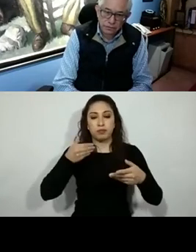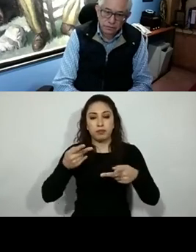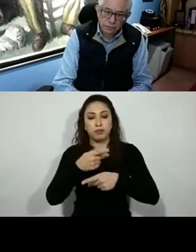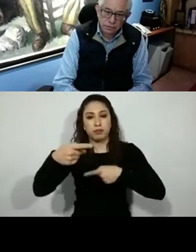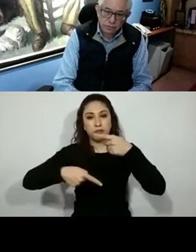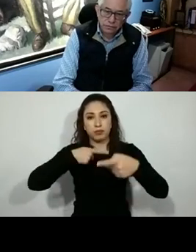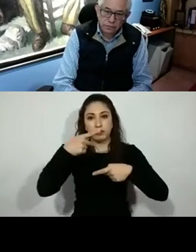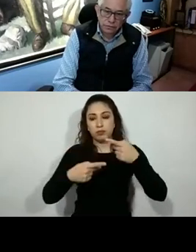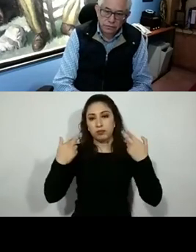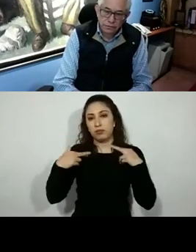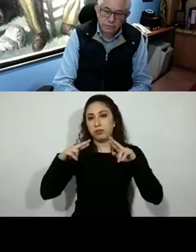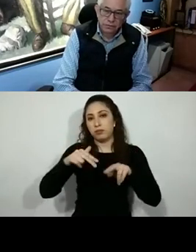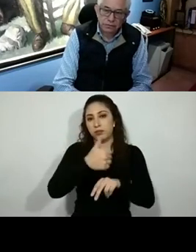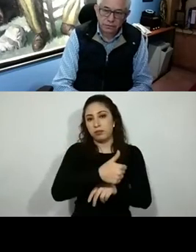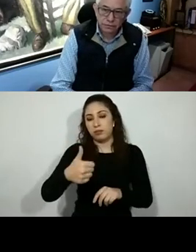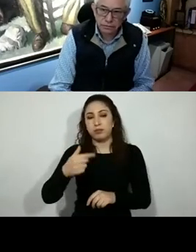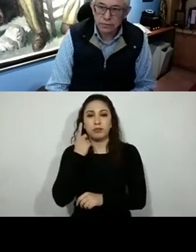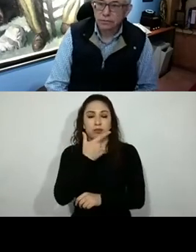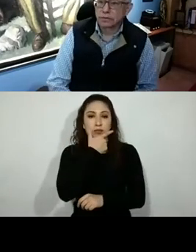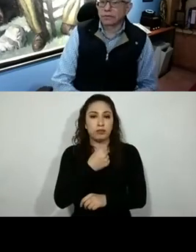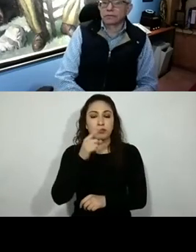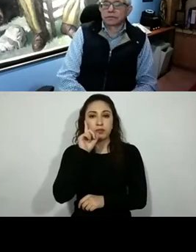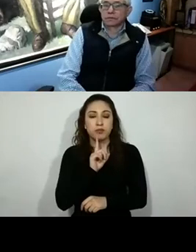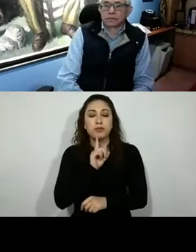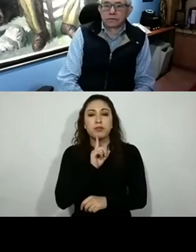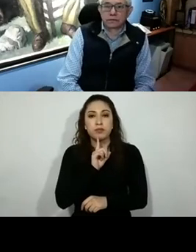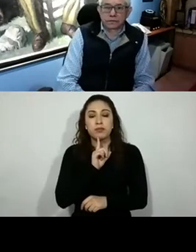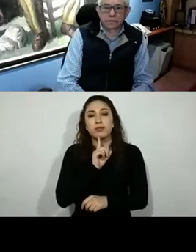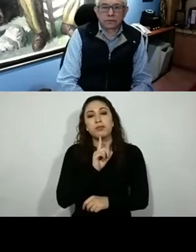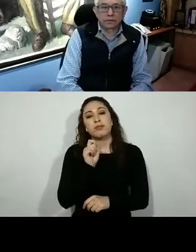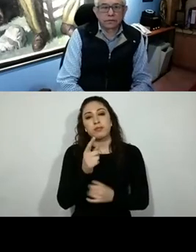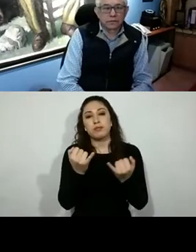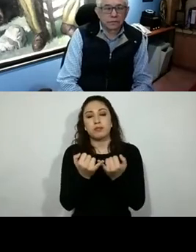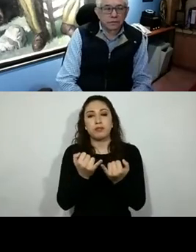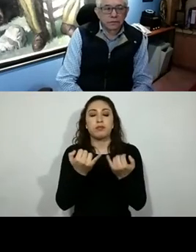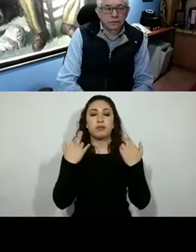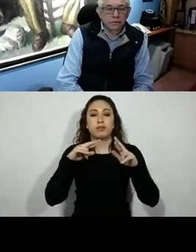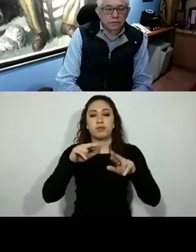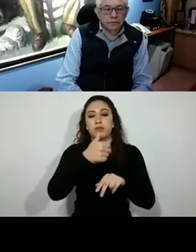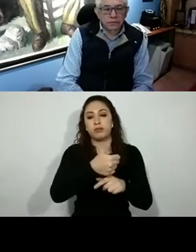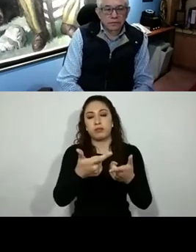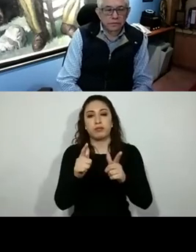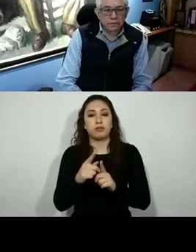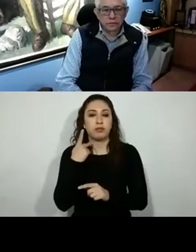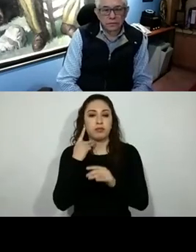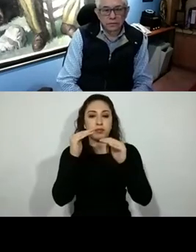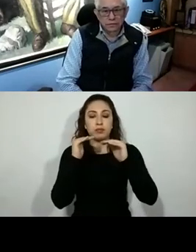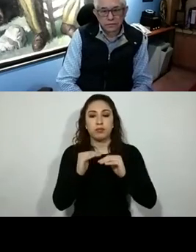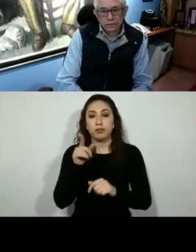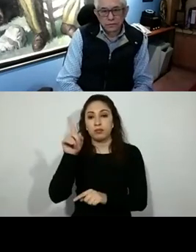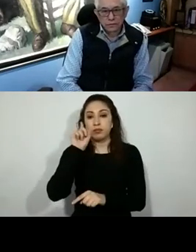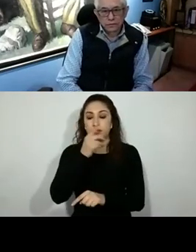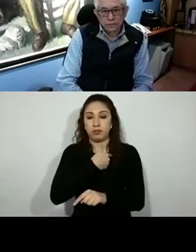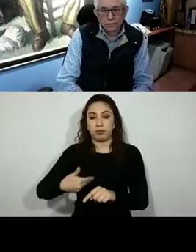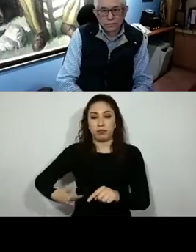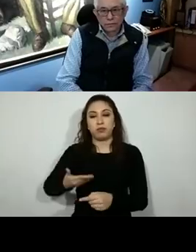asociación parlamentaria, por las diputadas y diputados impartido, hasta por 15 minutos. Cuatro, la diputada presidenta de la comisión solicitará a la diputada